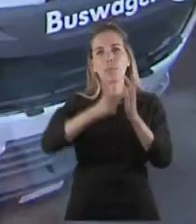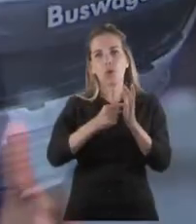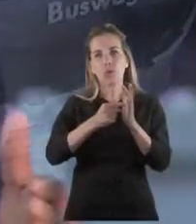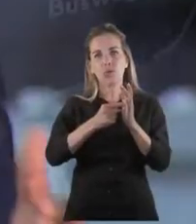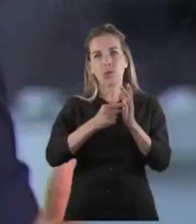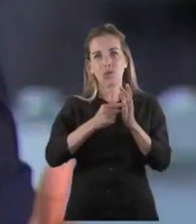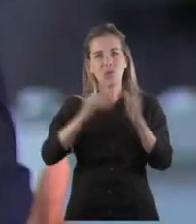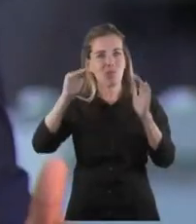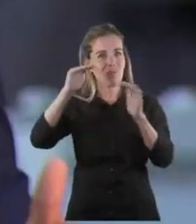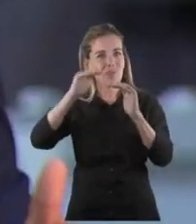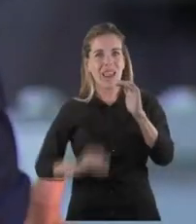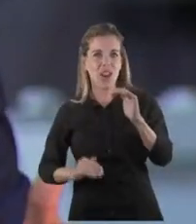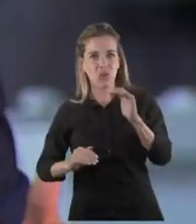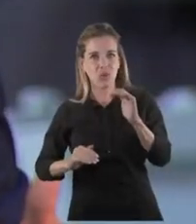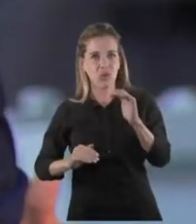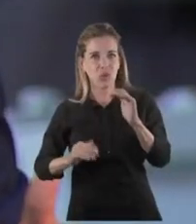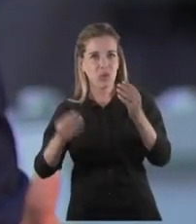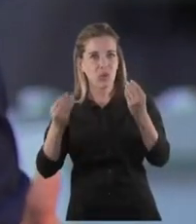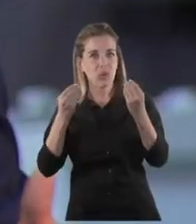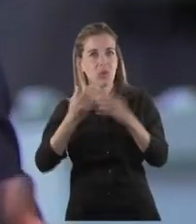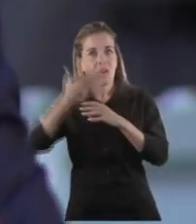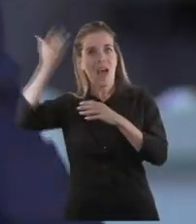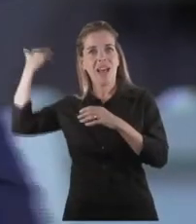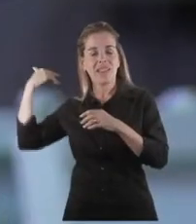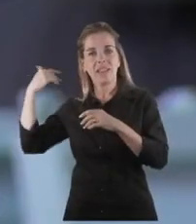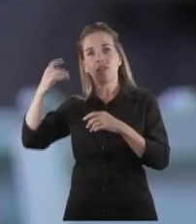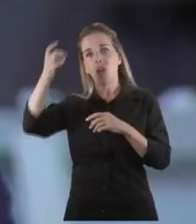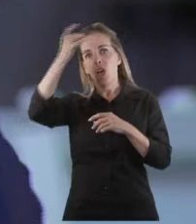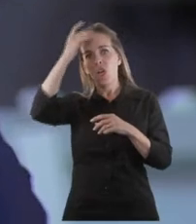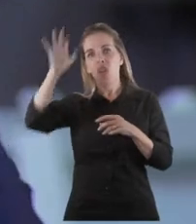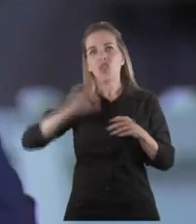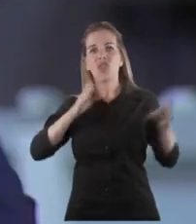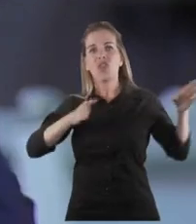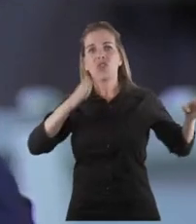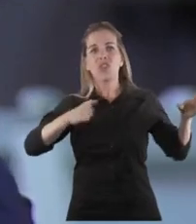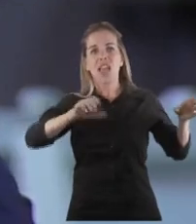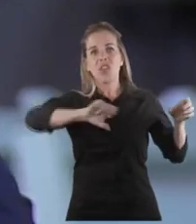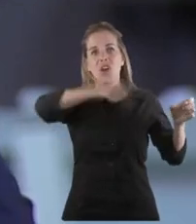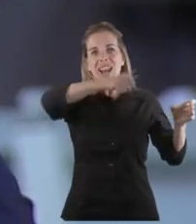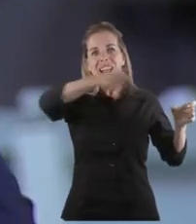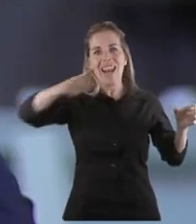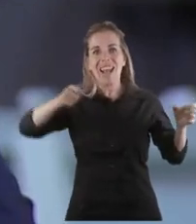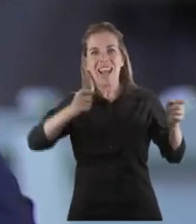Todo lo que se logró a lo largo de 12 años se perdió tan solo 4.